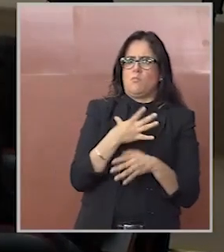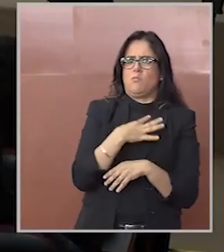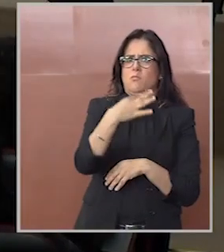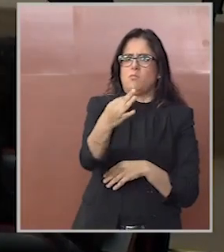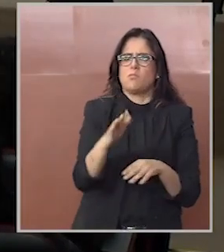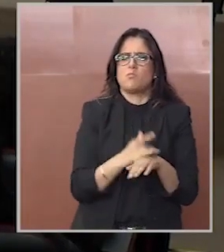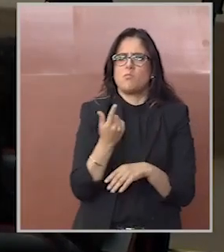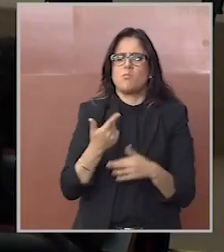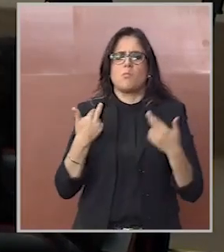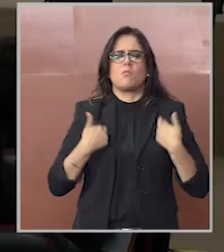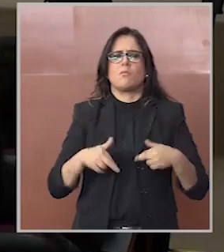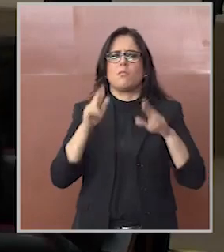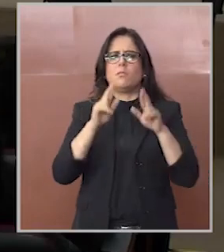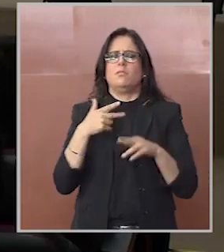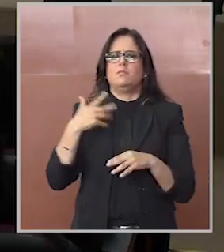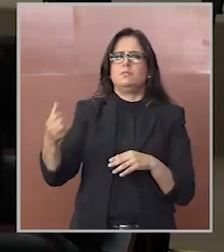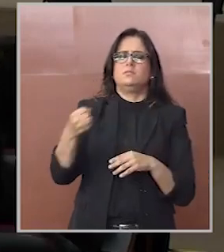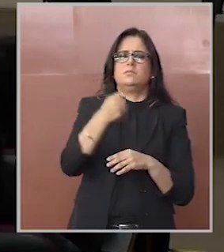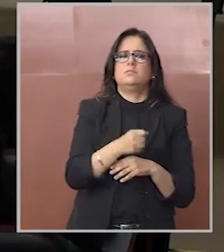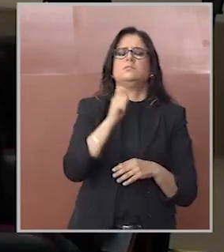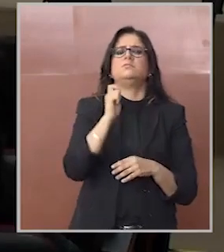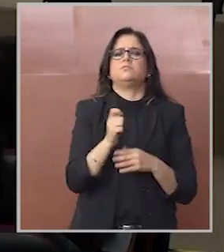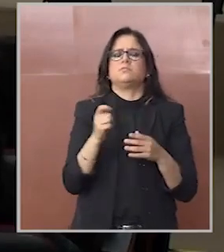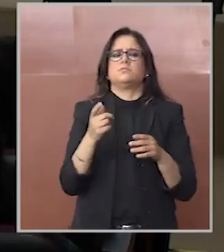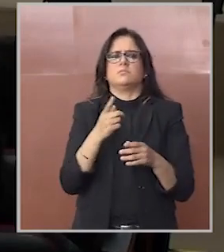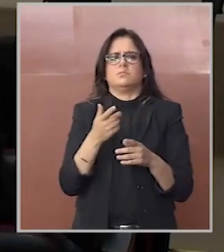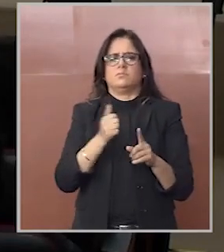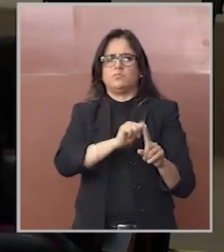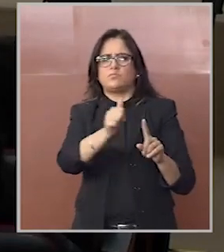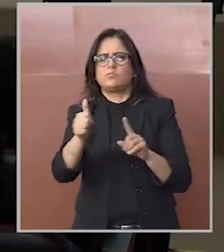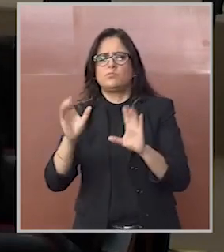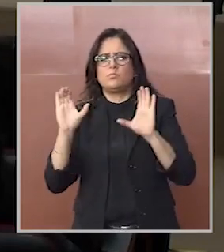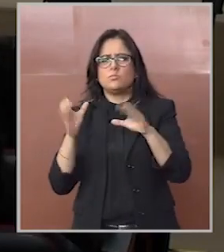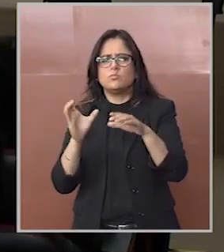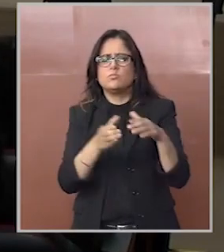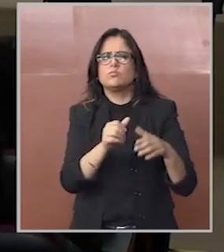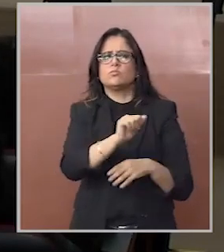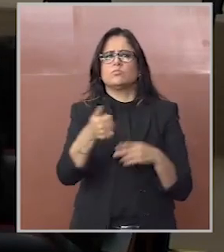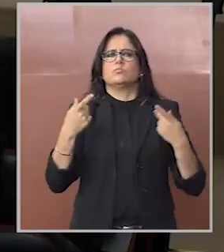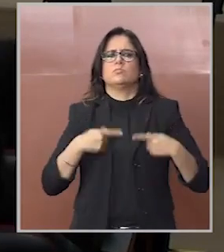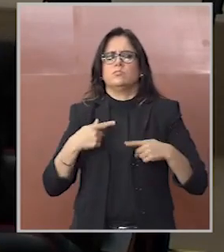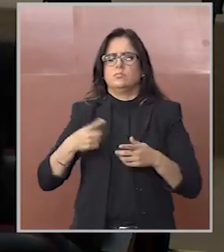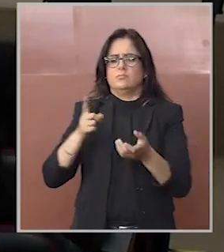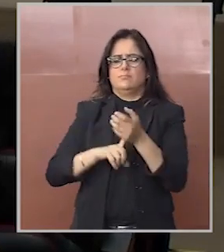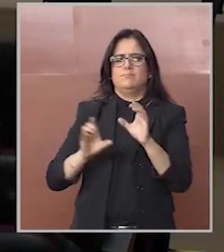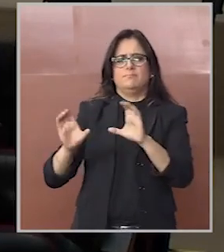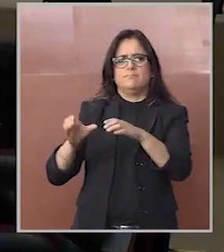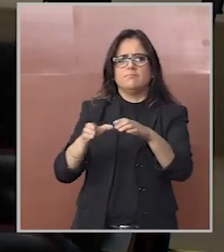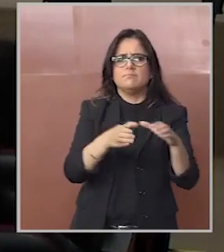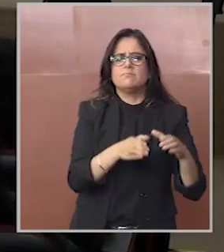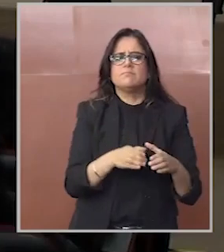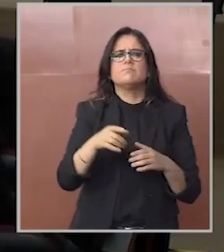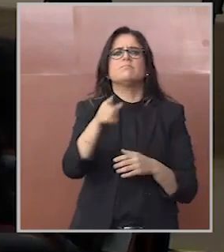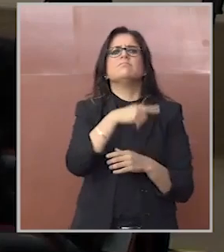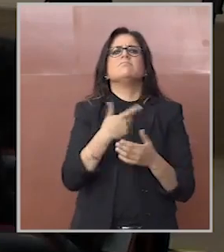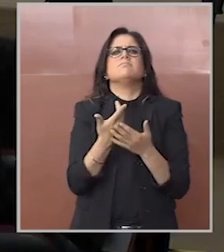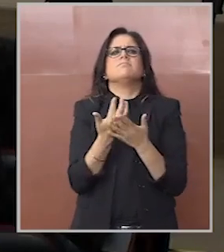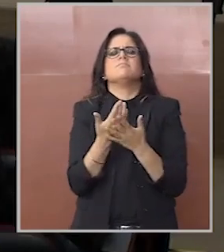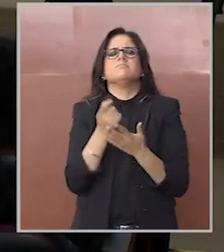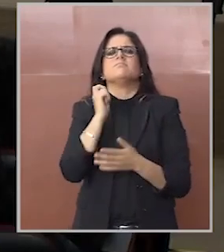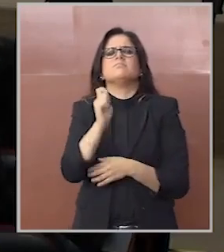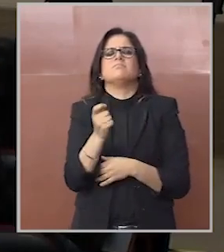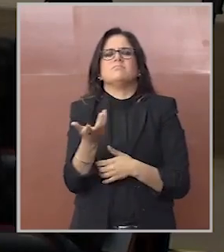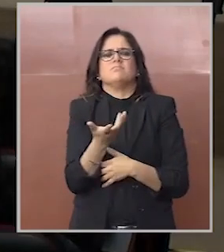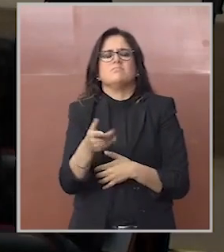nosotras Y qué tipo de representatividad creen que tenemos respecto de otros pueblos y comunidades respecto de otras personas de nuestras comunidades qué